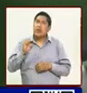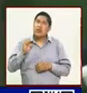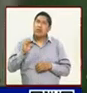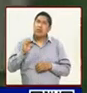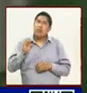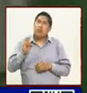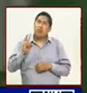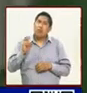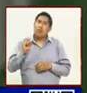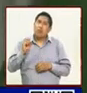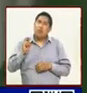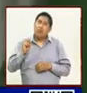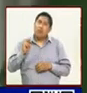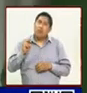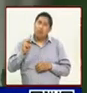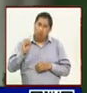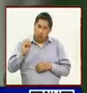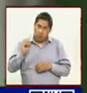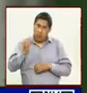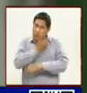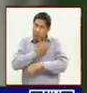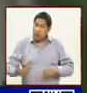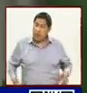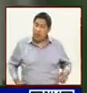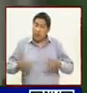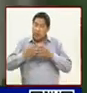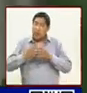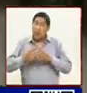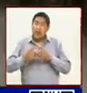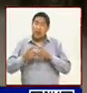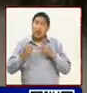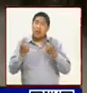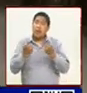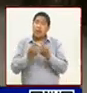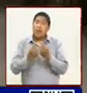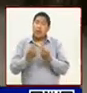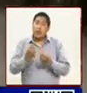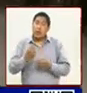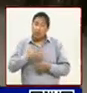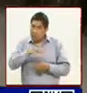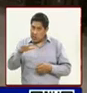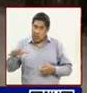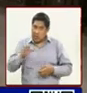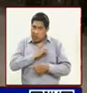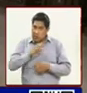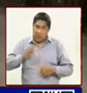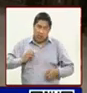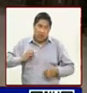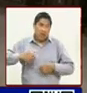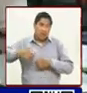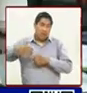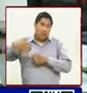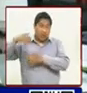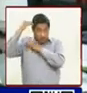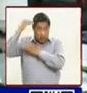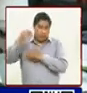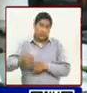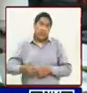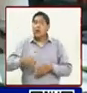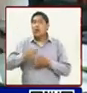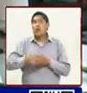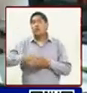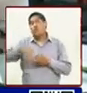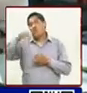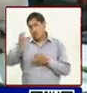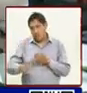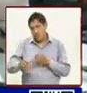es presidente de la Asamblea Legislativa Departamental, a quien le estamos pidiendo el cumplimiento de ese